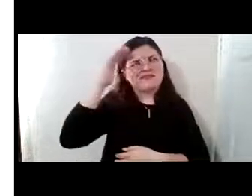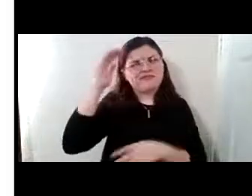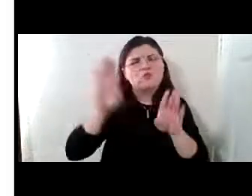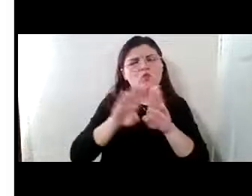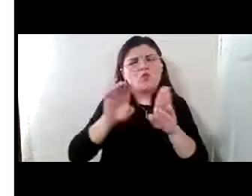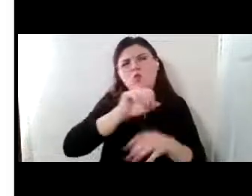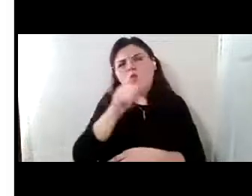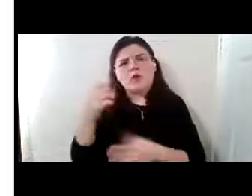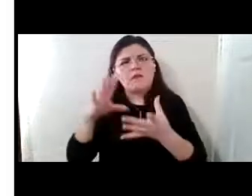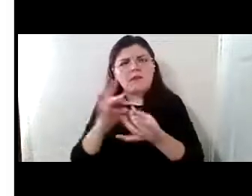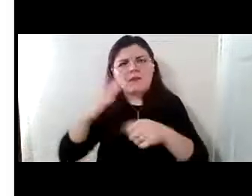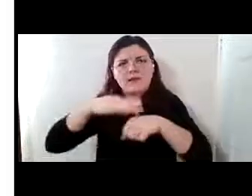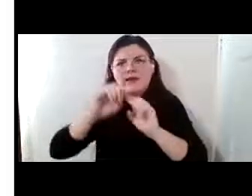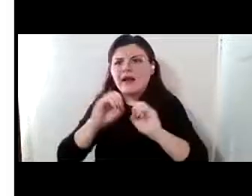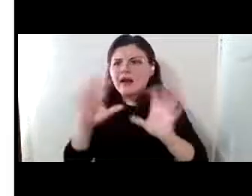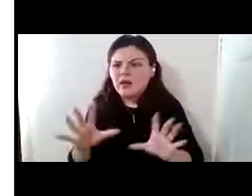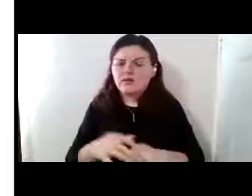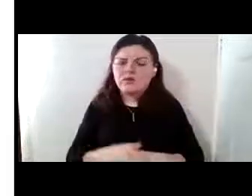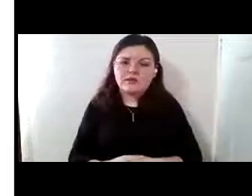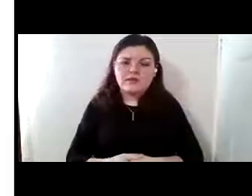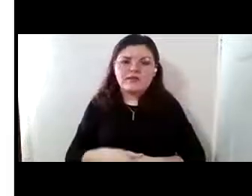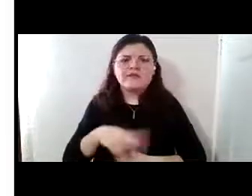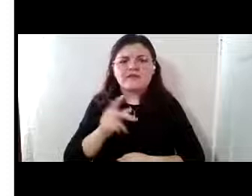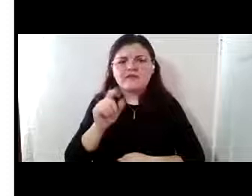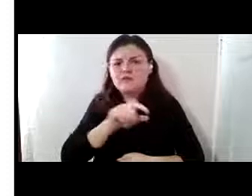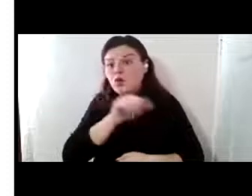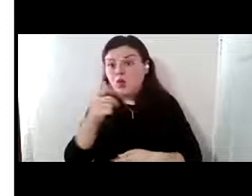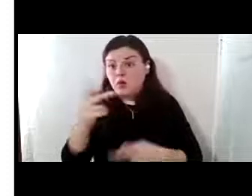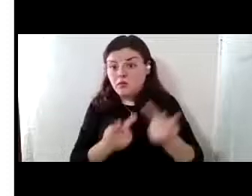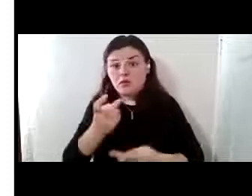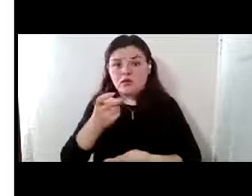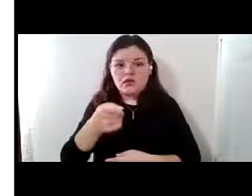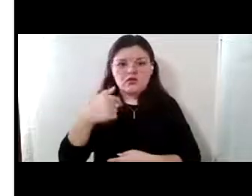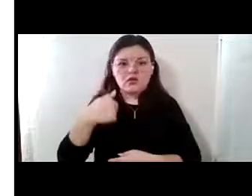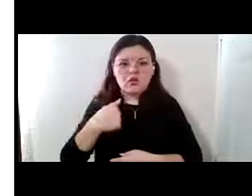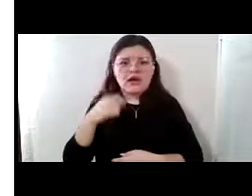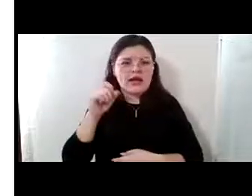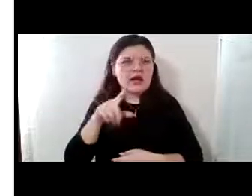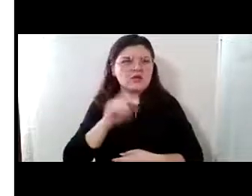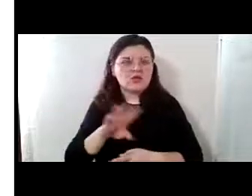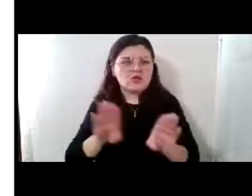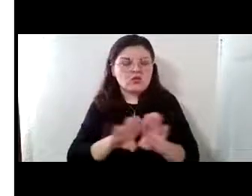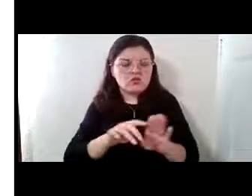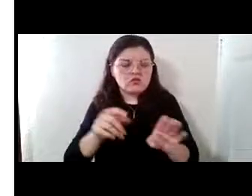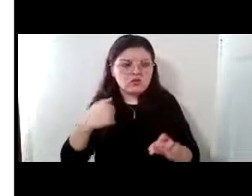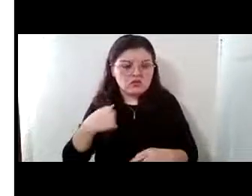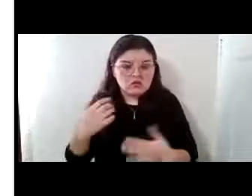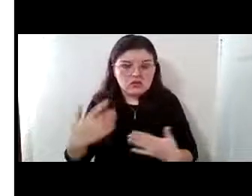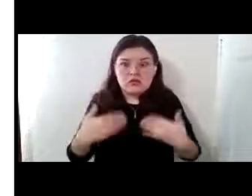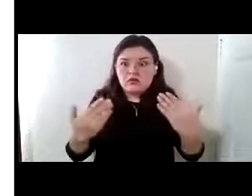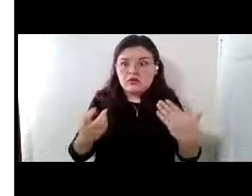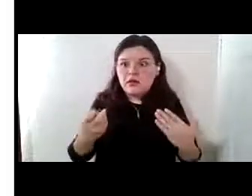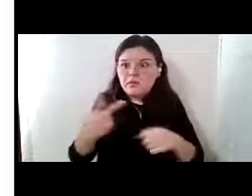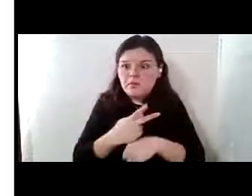pregunta que también me gustaría que pensáramos un poco es, ¿cómo reacciono ante las preguntas? Y aquí son preguntas en general,